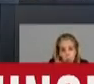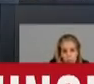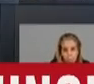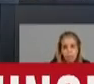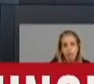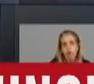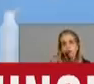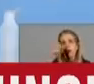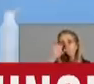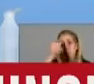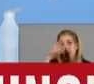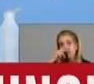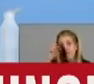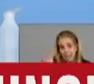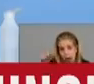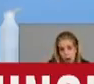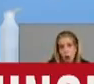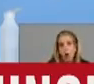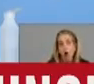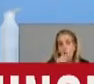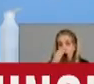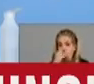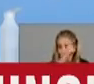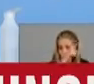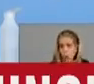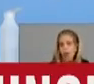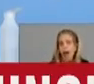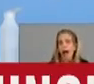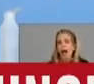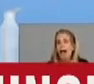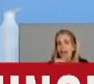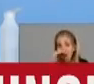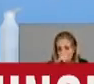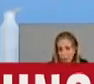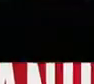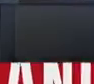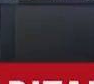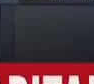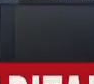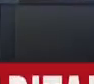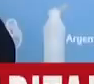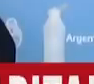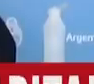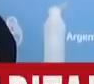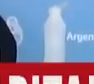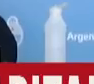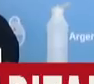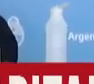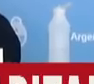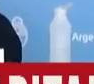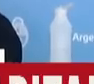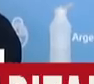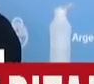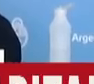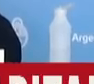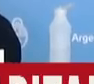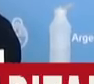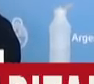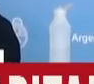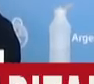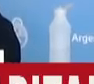que no tiene nada que ver con la evolución del virus, evidentemente, sí lo que te hizo fue evitarte las otras enfermedades respiratorias, y ahora tenemos que